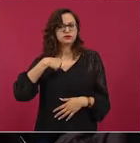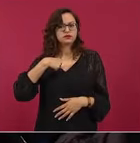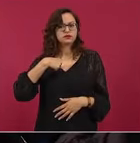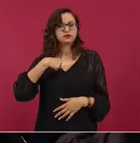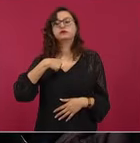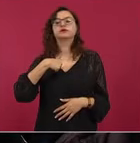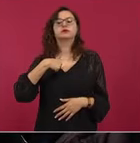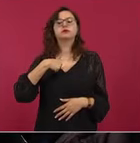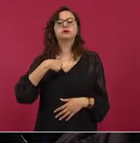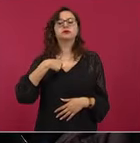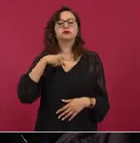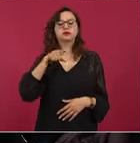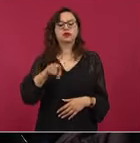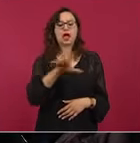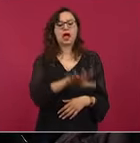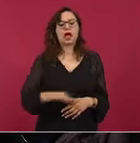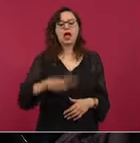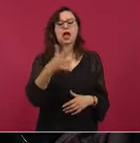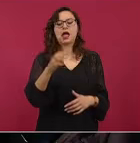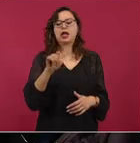a la entrada de Guelatao